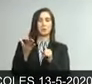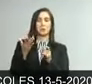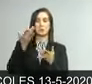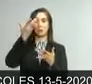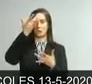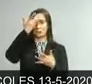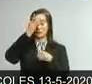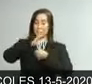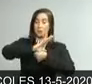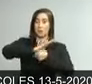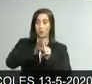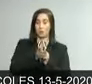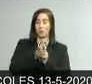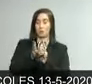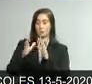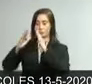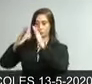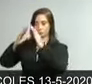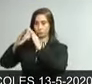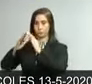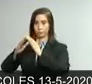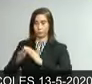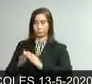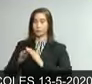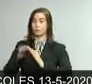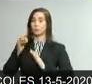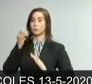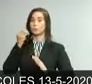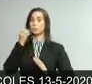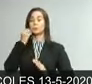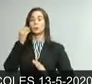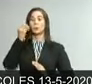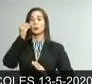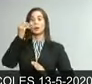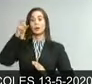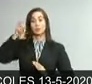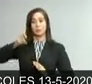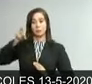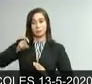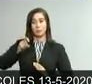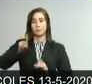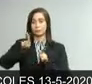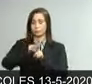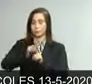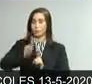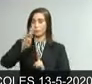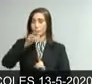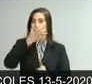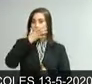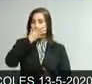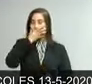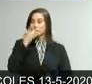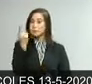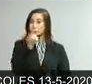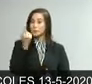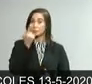positivas dentro de el confinamiento domiciliario.